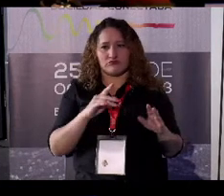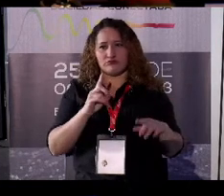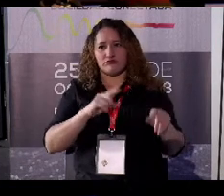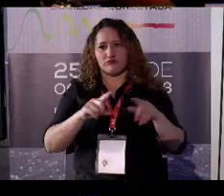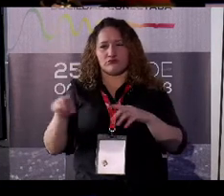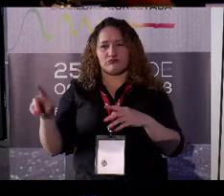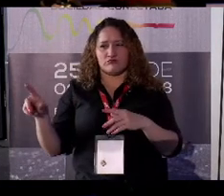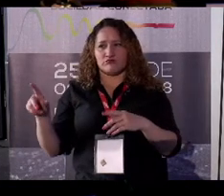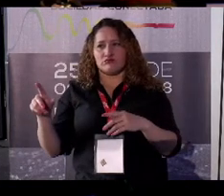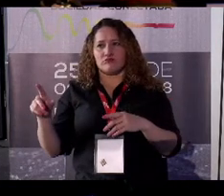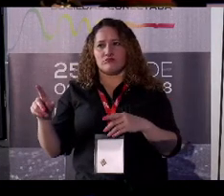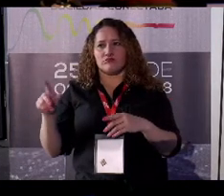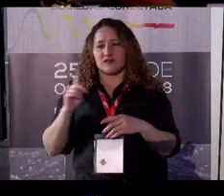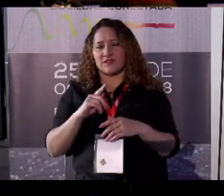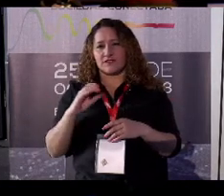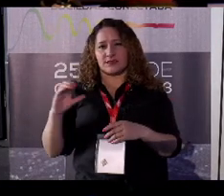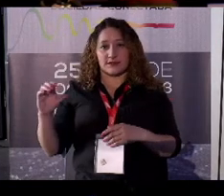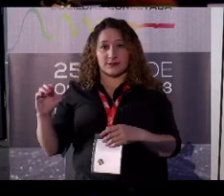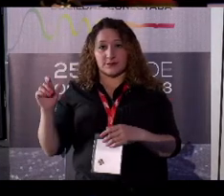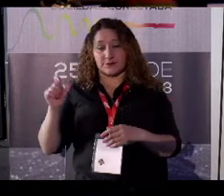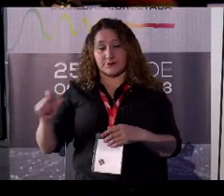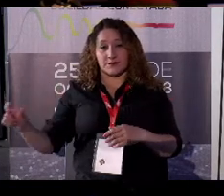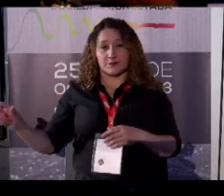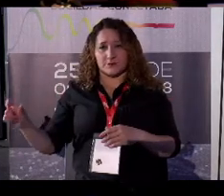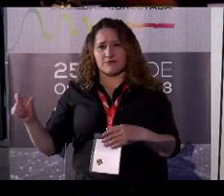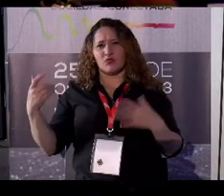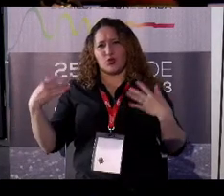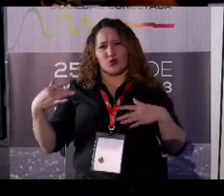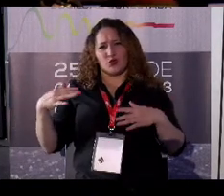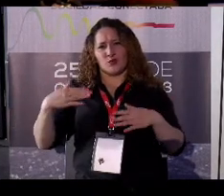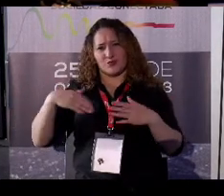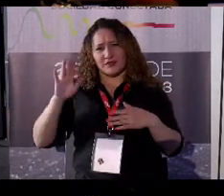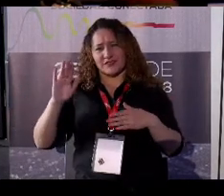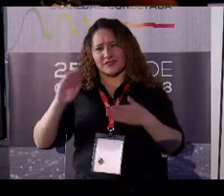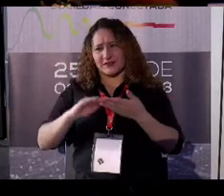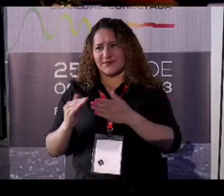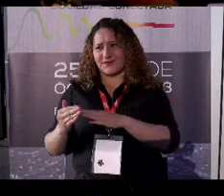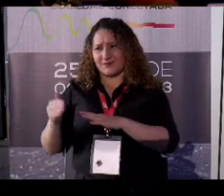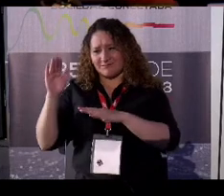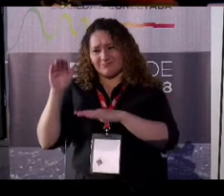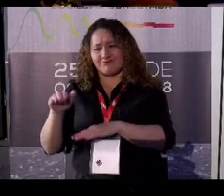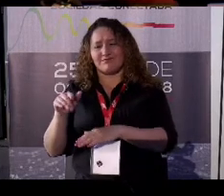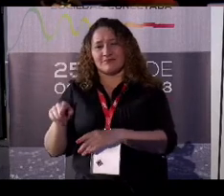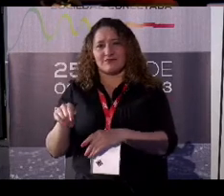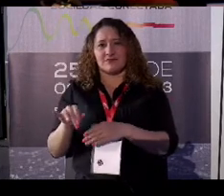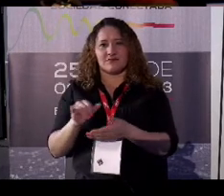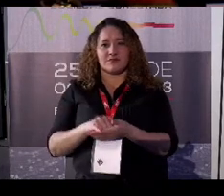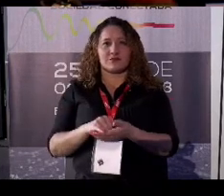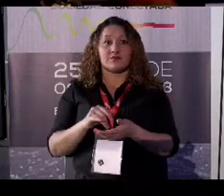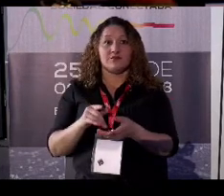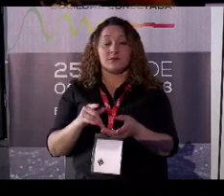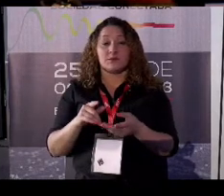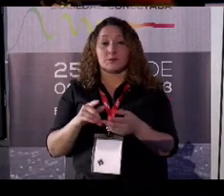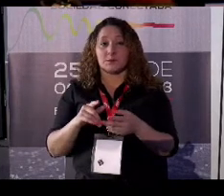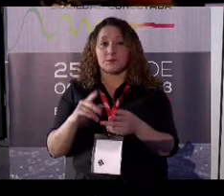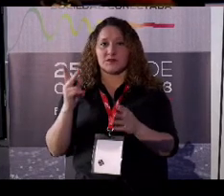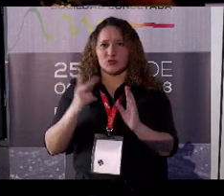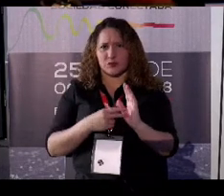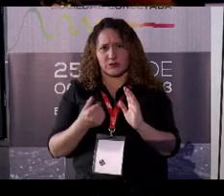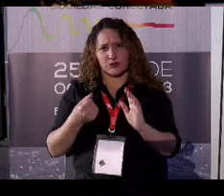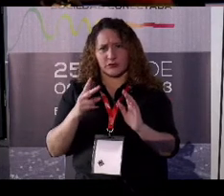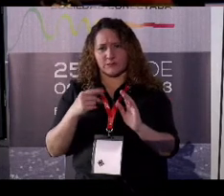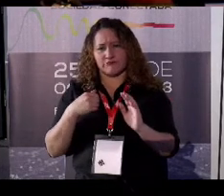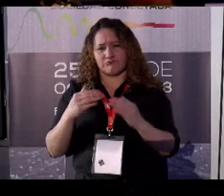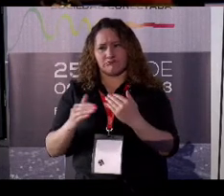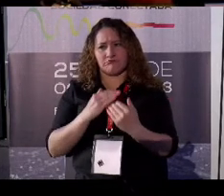colegas míos de la FCC, economistas, hicieron hace unos años. En el año 2012, yo estuve